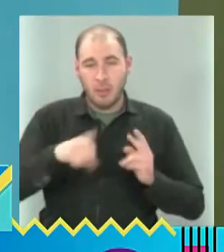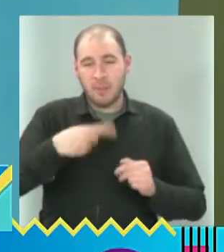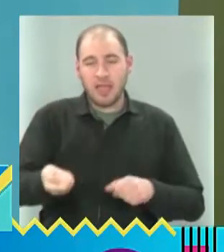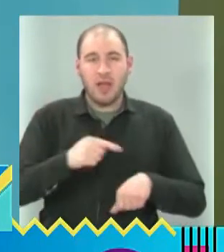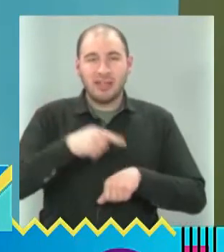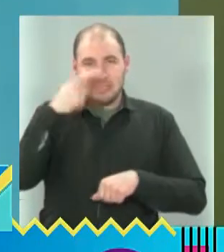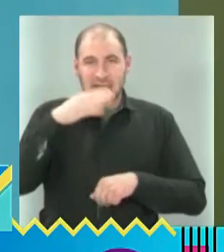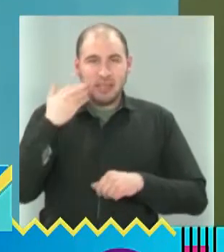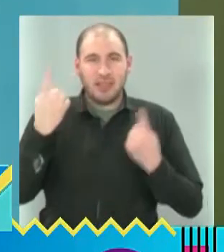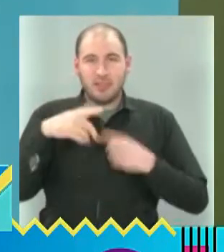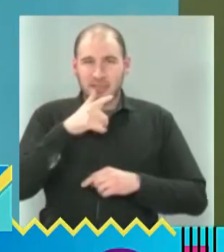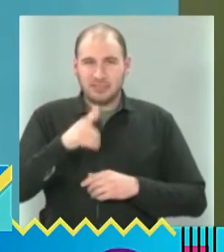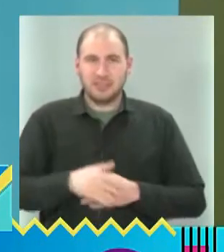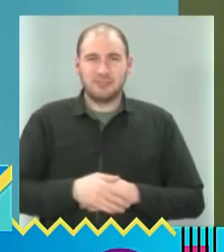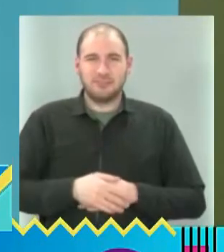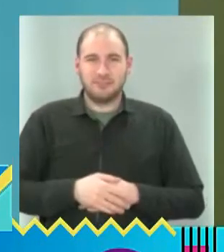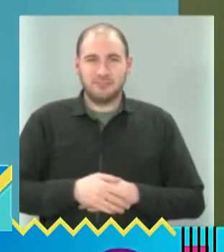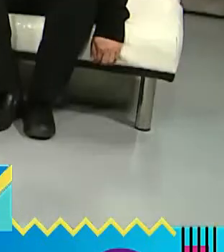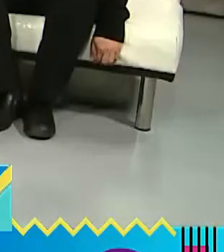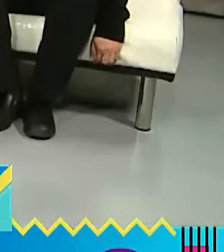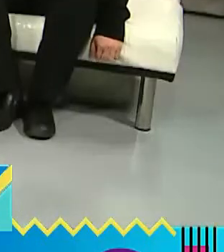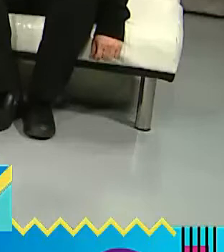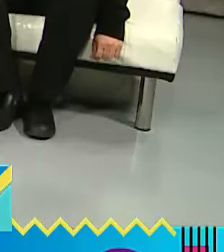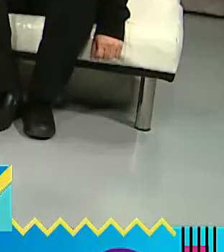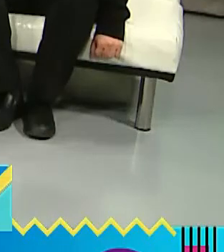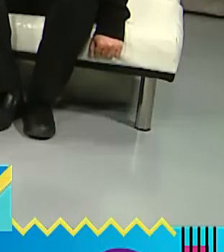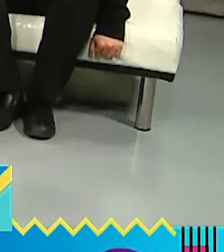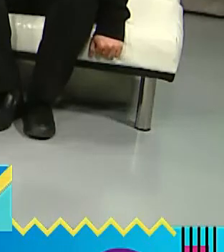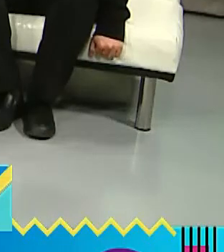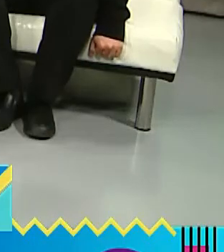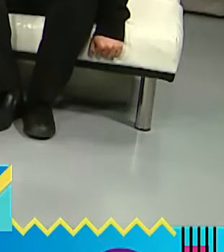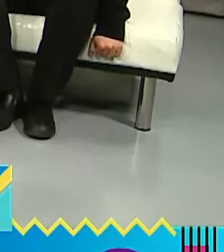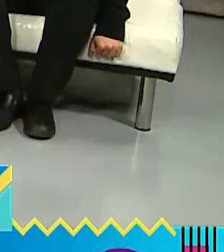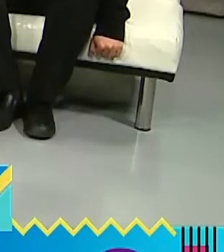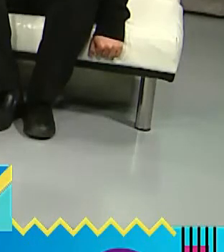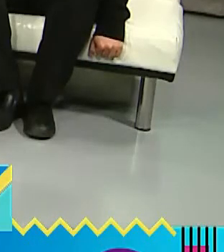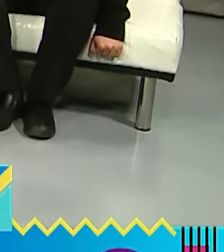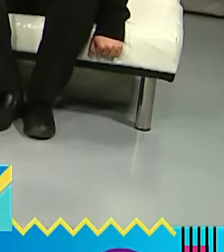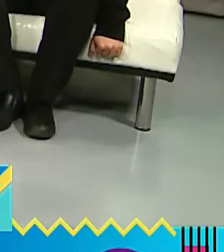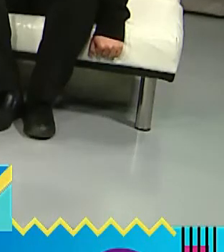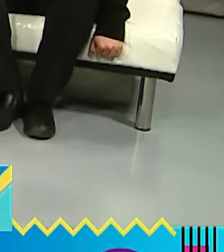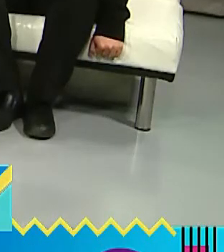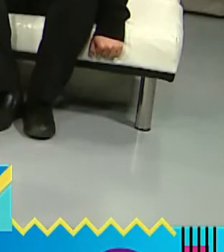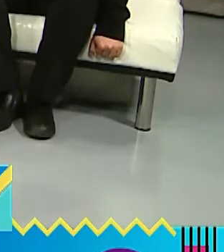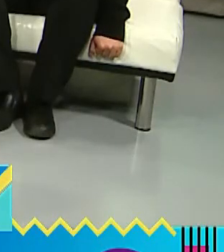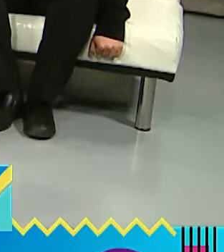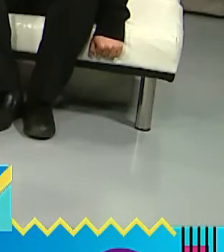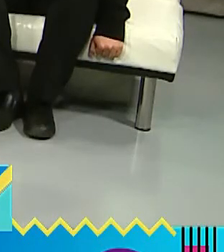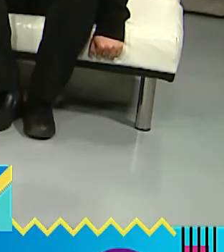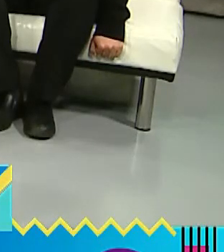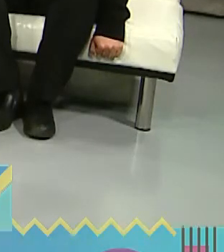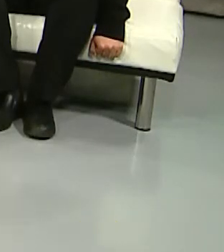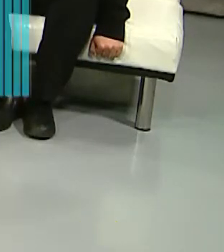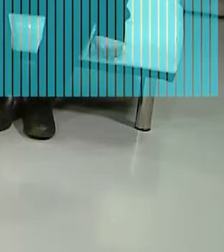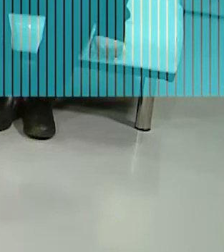mañana a las 19 horas en un nuevo Distintos Parecidos. Como lluvia de primavera, borrando grietas,